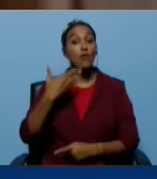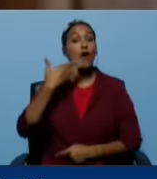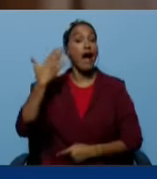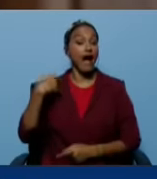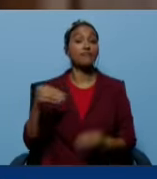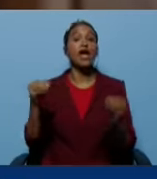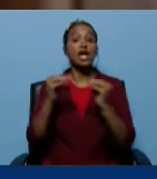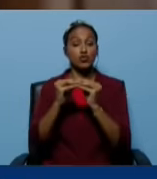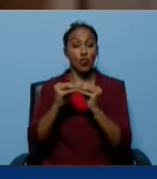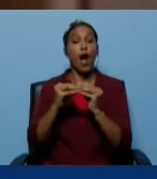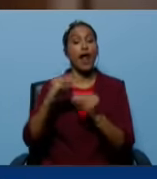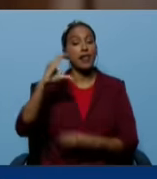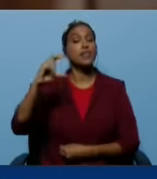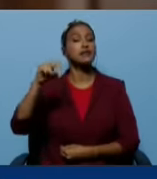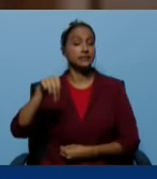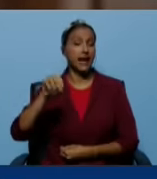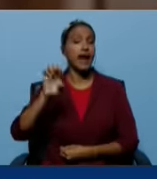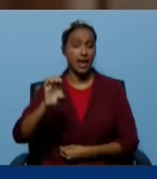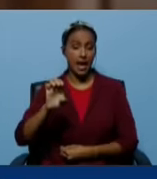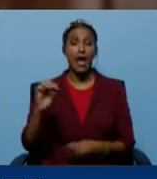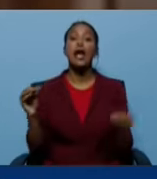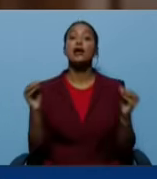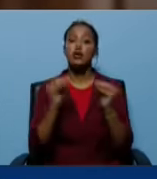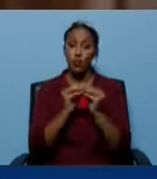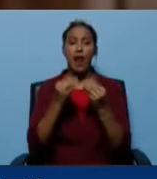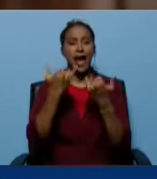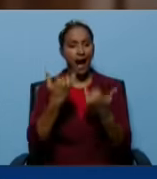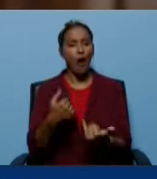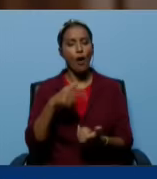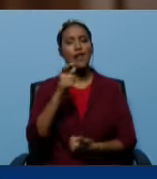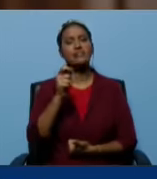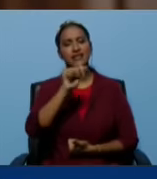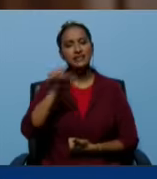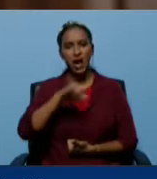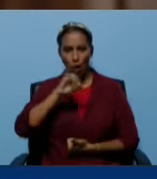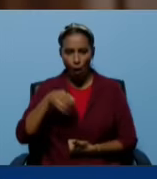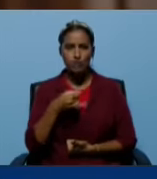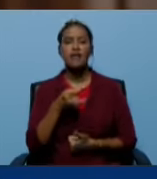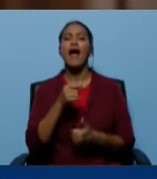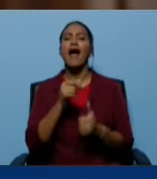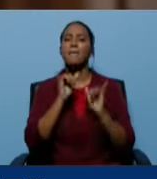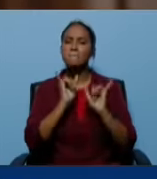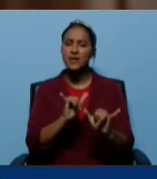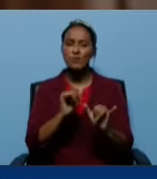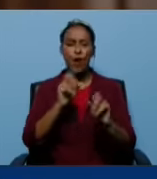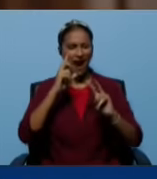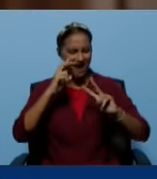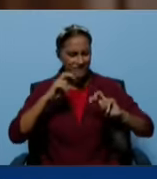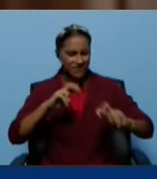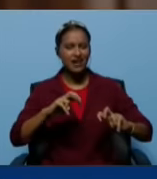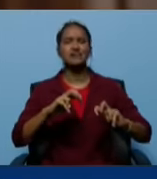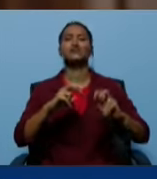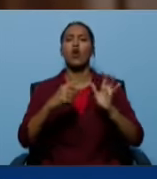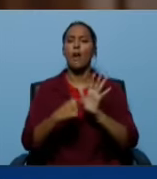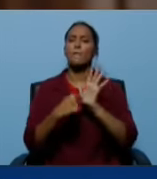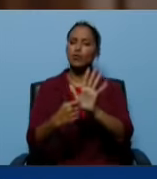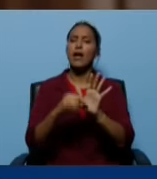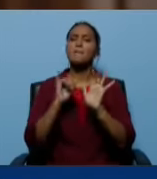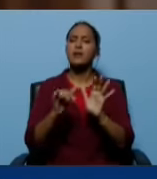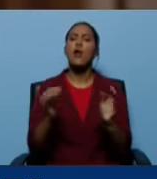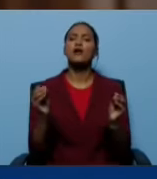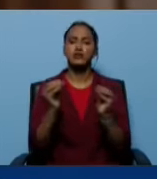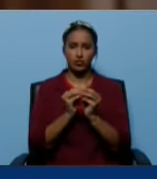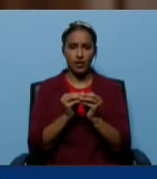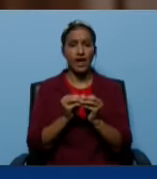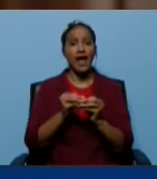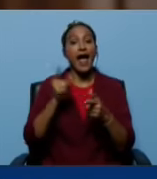ordenó la sala electoral al Consejo Nacional Electoral, y que las personas que se empeñaron en hacer cambiar